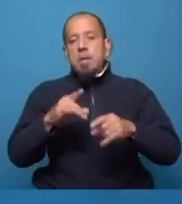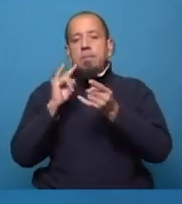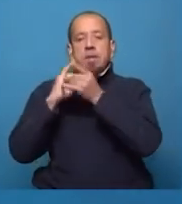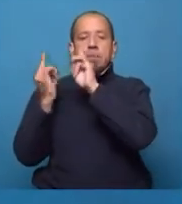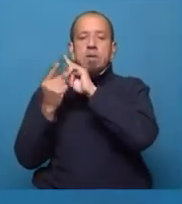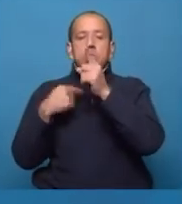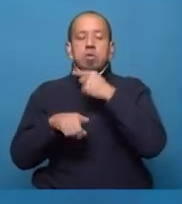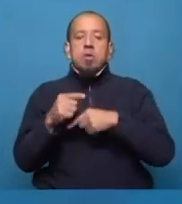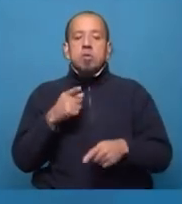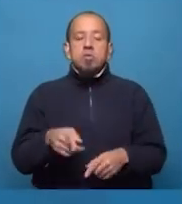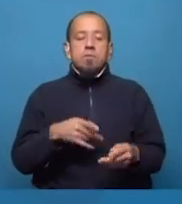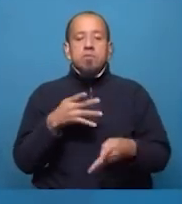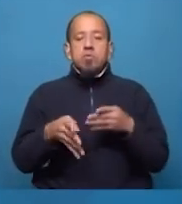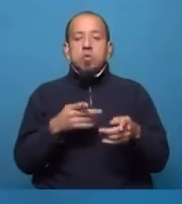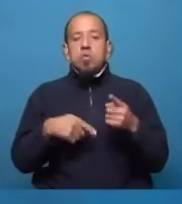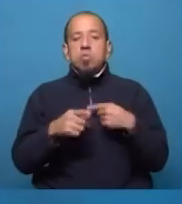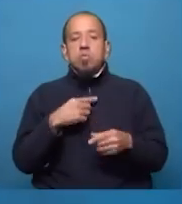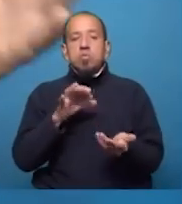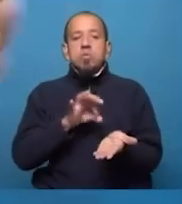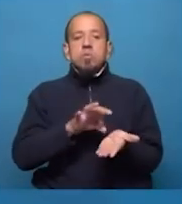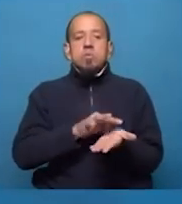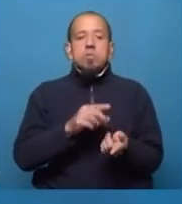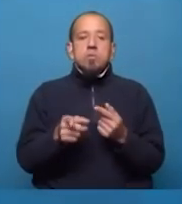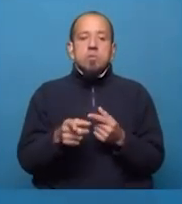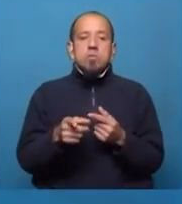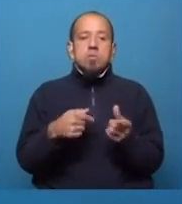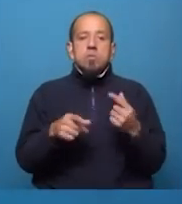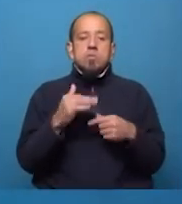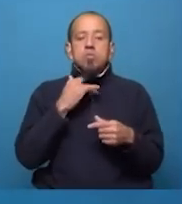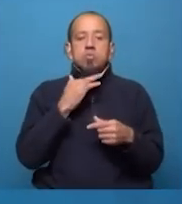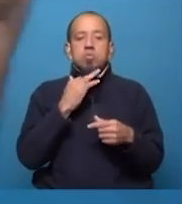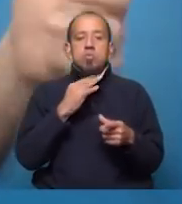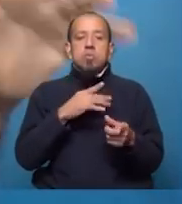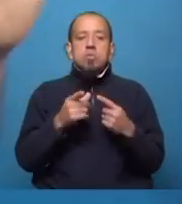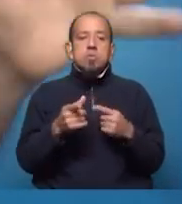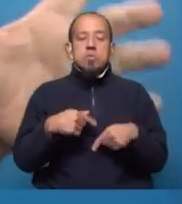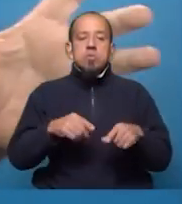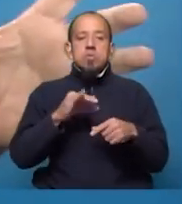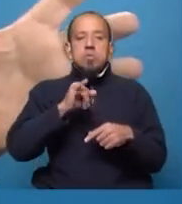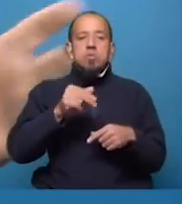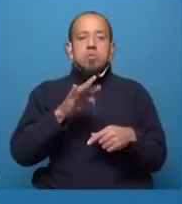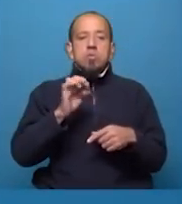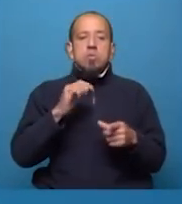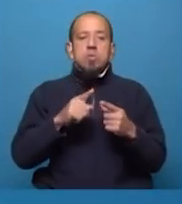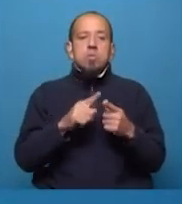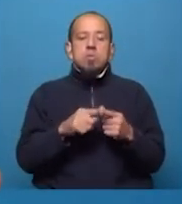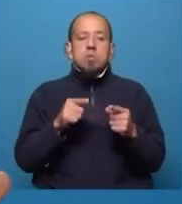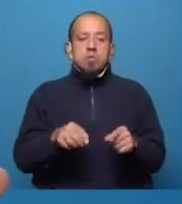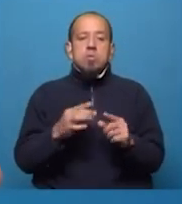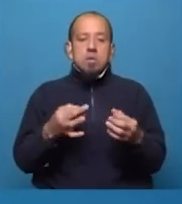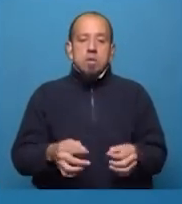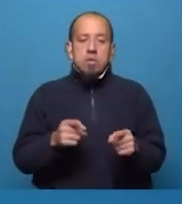rol claro y eso funcione como un sistema cuando me dice no para perseguir la corrupción hay que fortalecer a la jubila y solucionamos todo No es